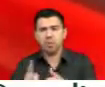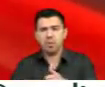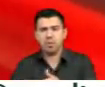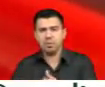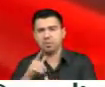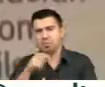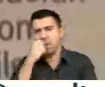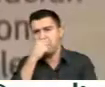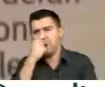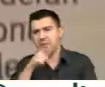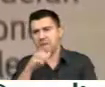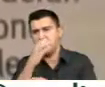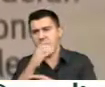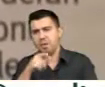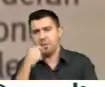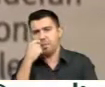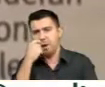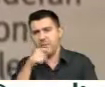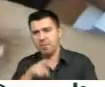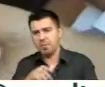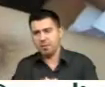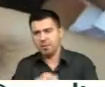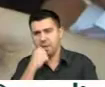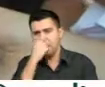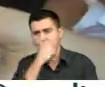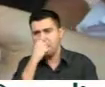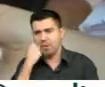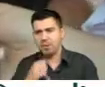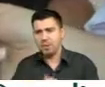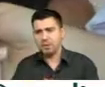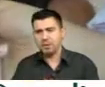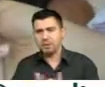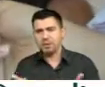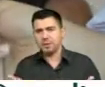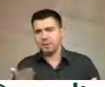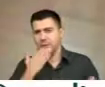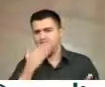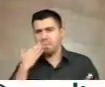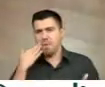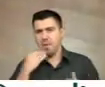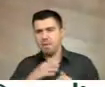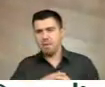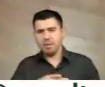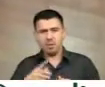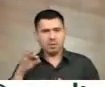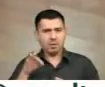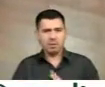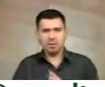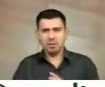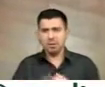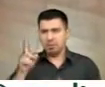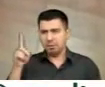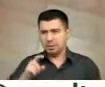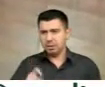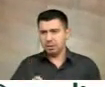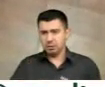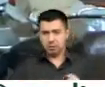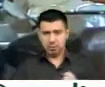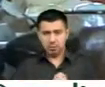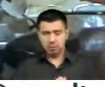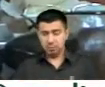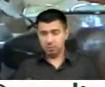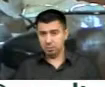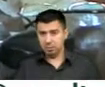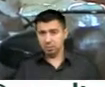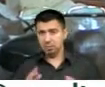mafias de la capital norte santandereana. Todos tenemos que pronunciarnos porque ellos necesitan un respaldo, ellos no se pueden sentir solos. Y es el